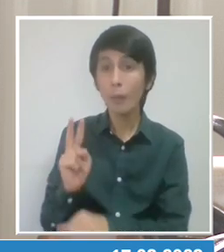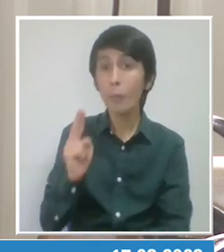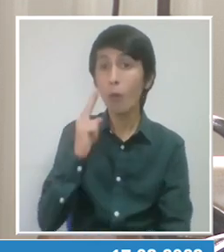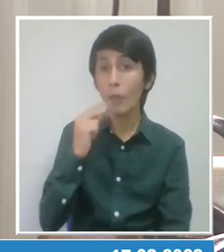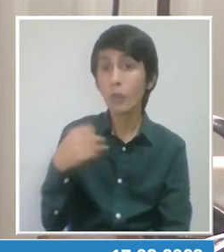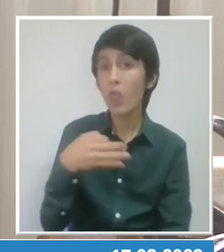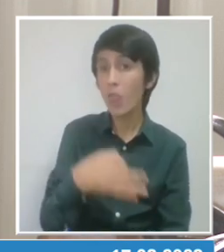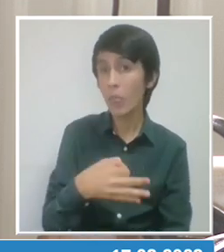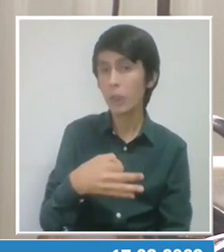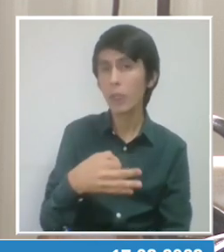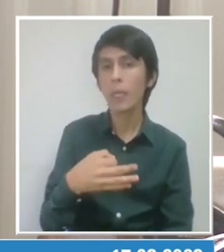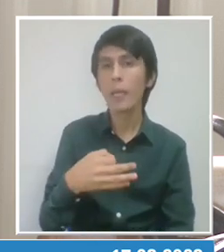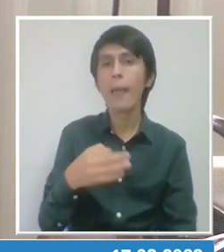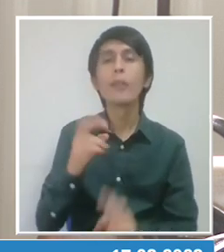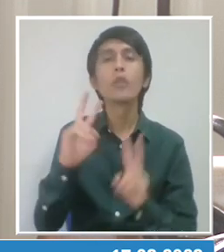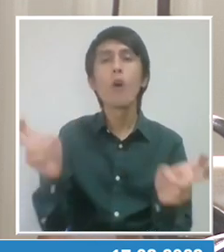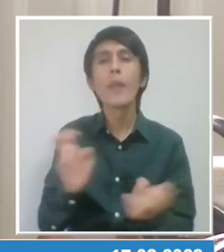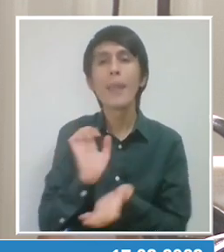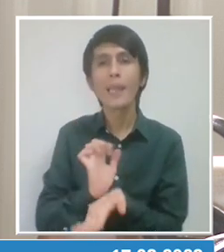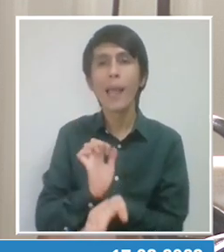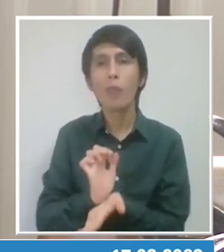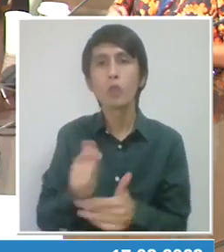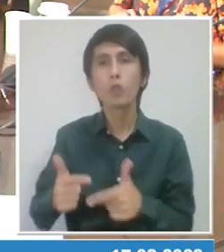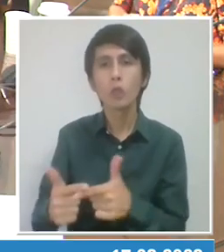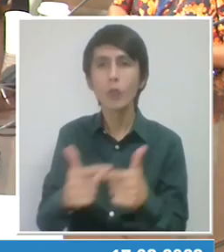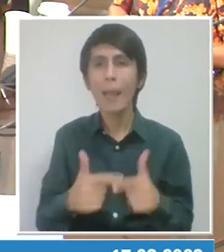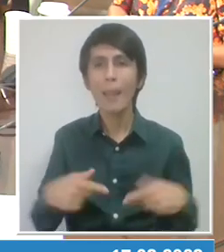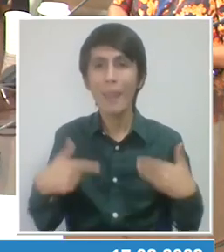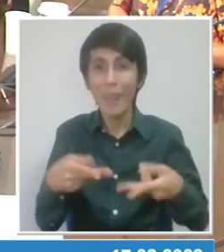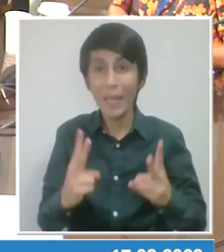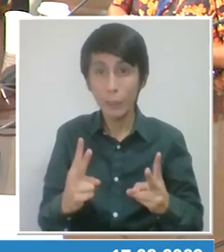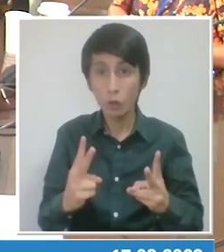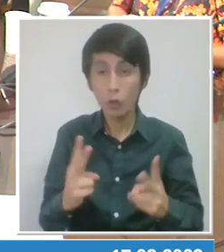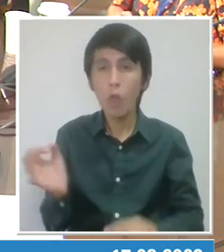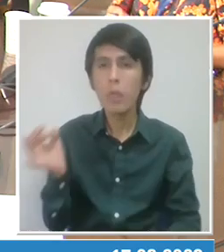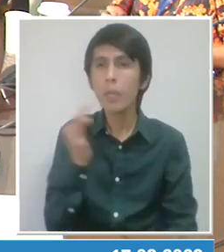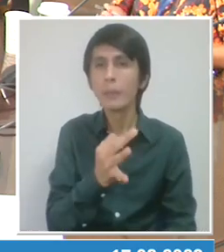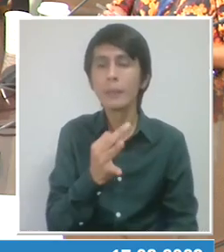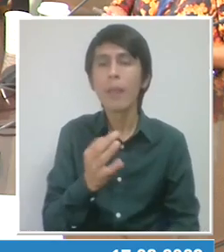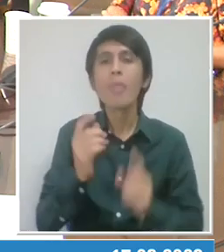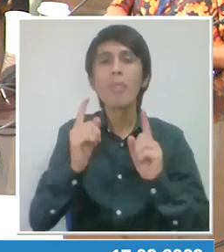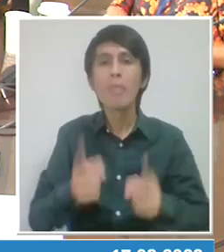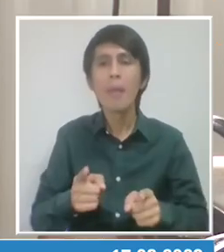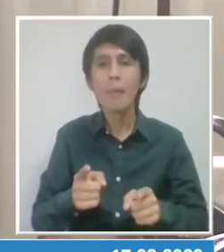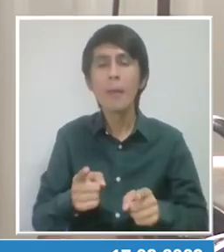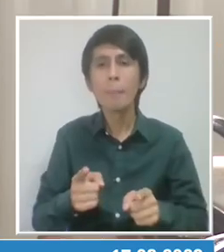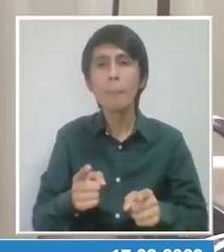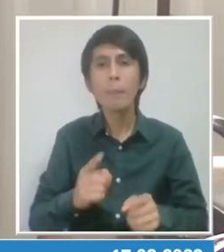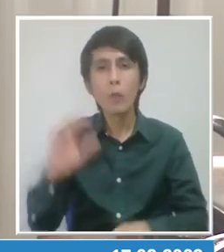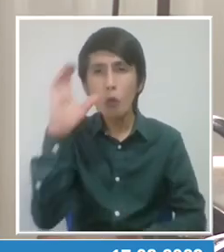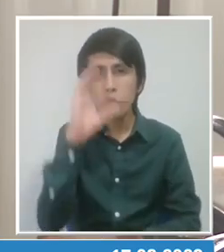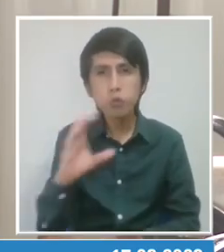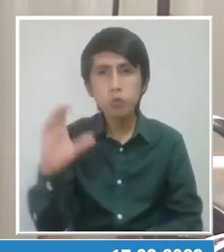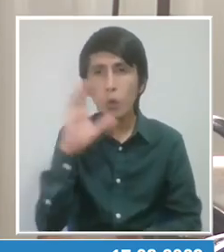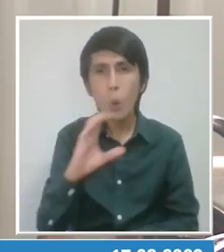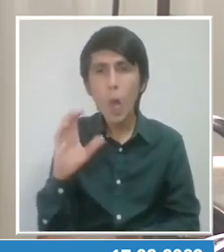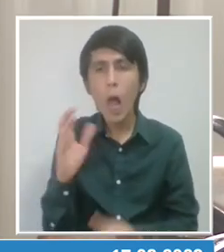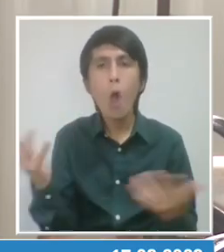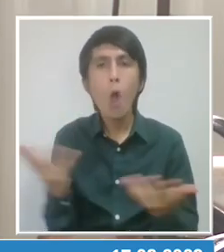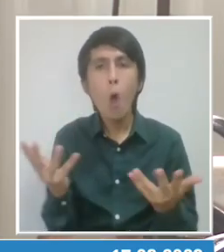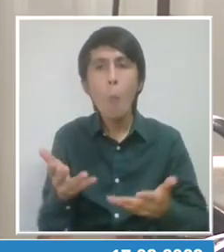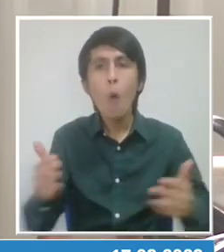cuando se refiere al Estado Social de Derecho, que hay que fomentar, que hay que buscar una forma de fomentar